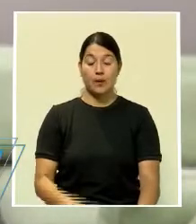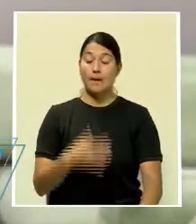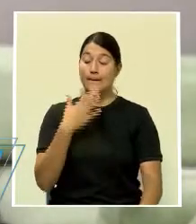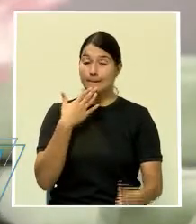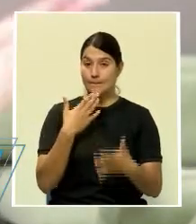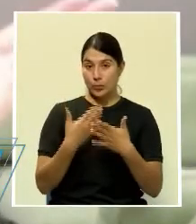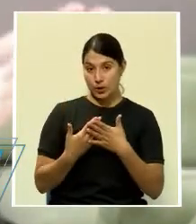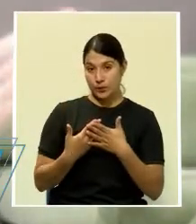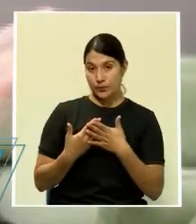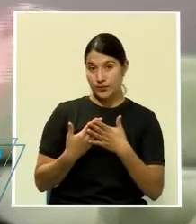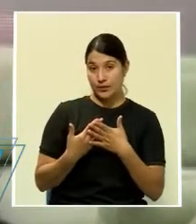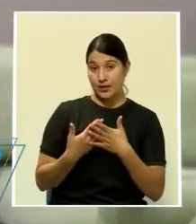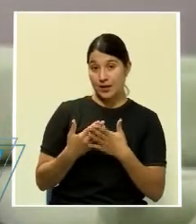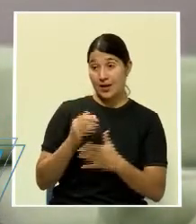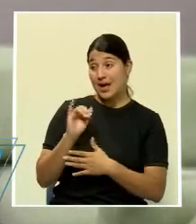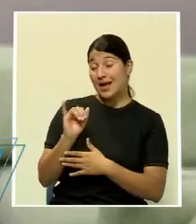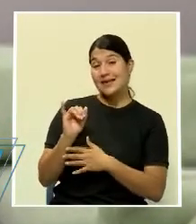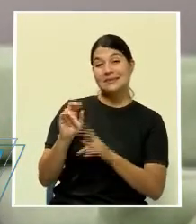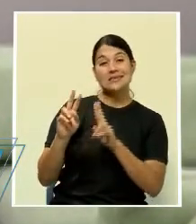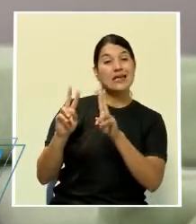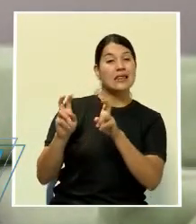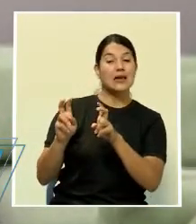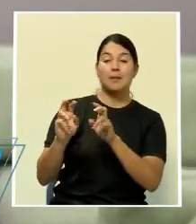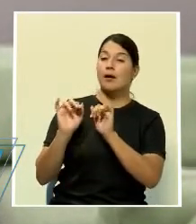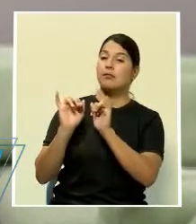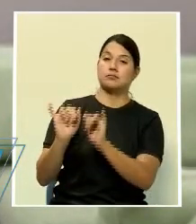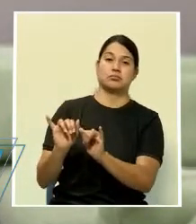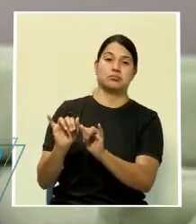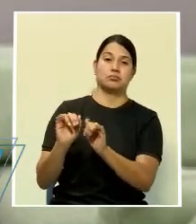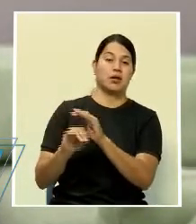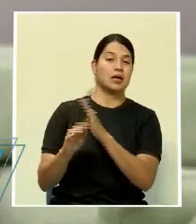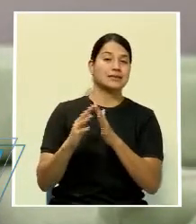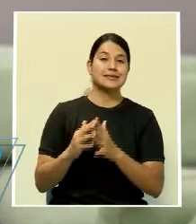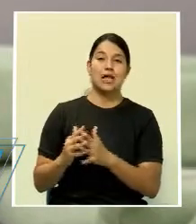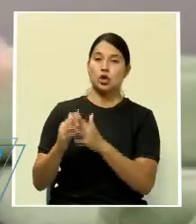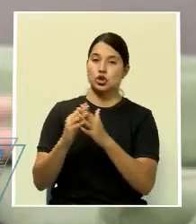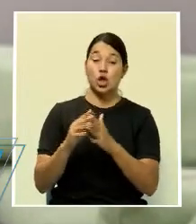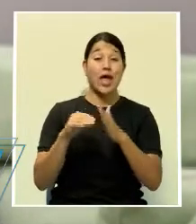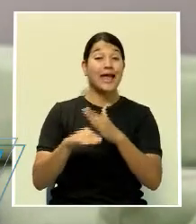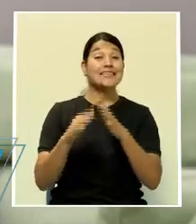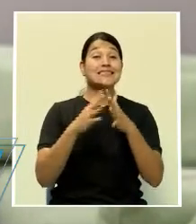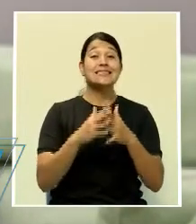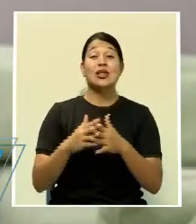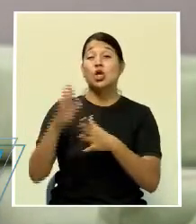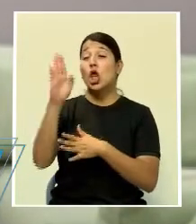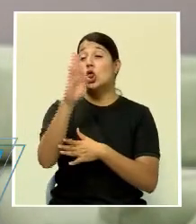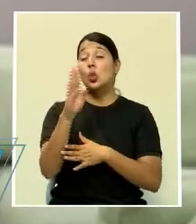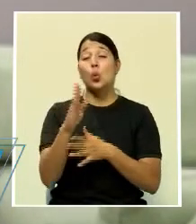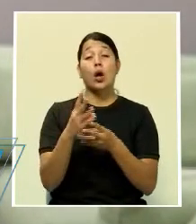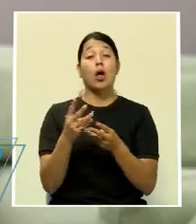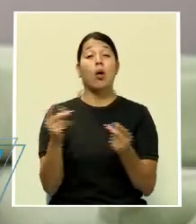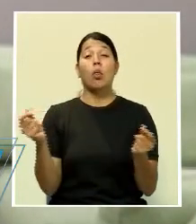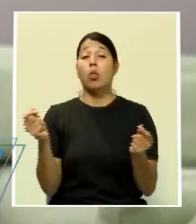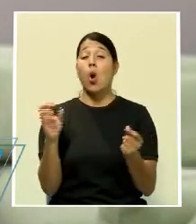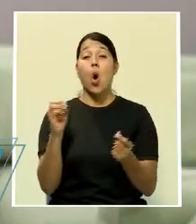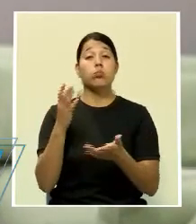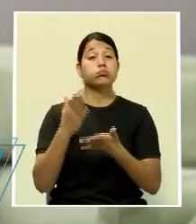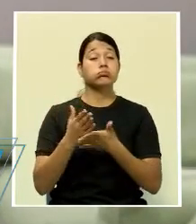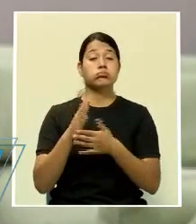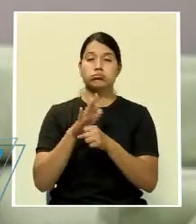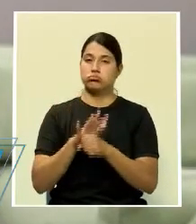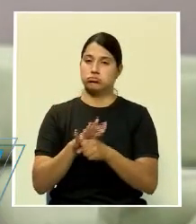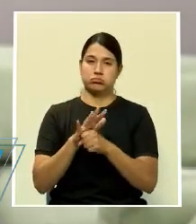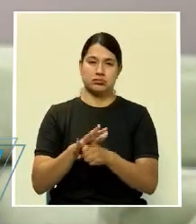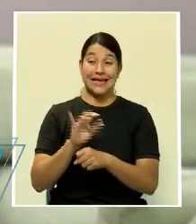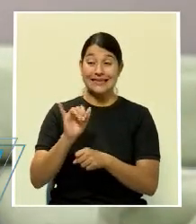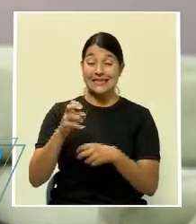Bueno, el tema es una permanente en toda la historia de los Estados Unidos. Como decía James Baldwin, es el gran dilema de los Estados Unidos, el